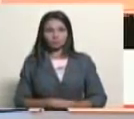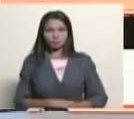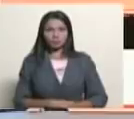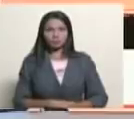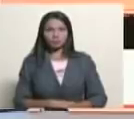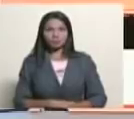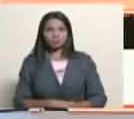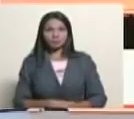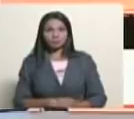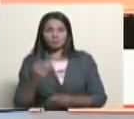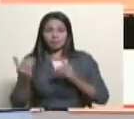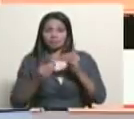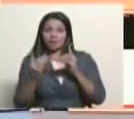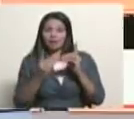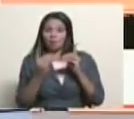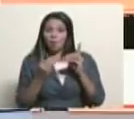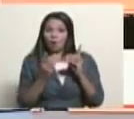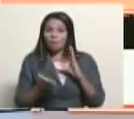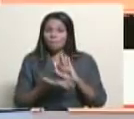El diálogo.